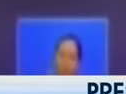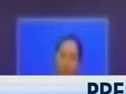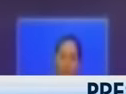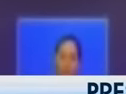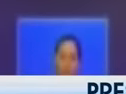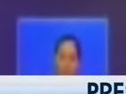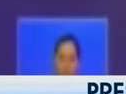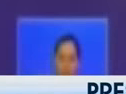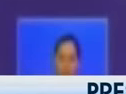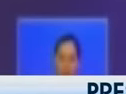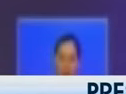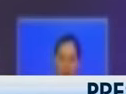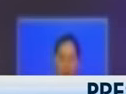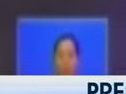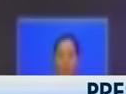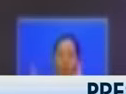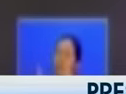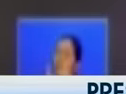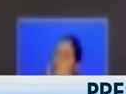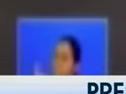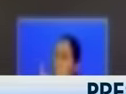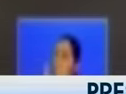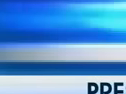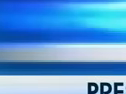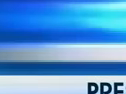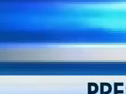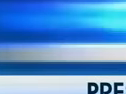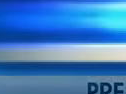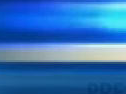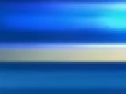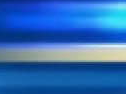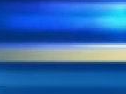muchas obras de caridad. Entonces finalmente obtuvimos la autorización.